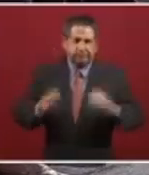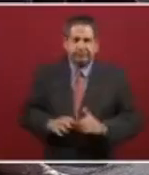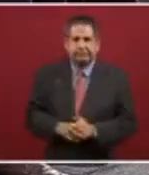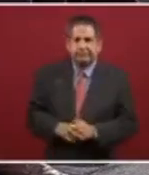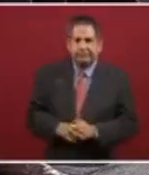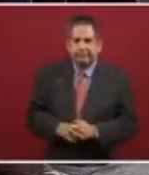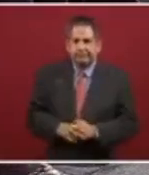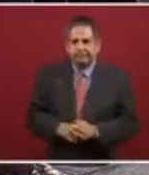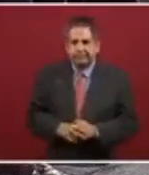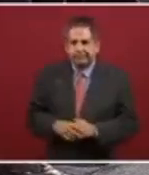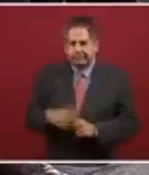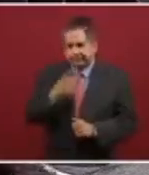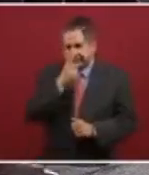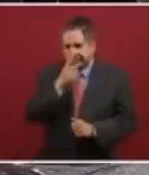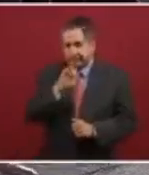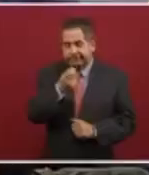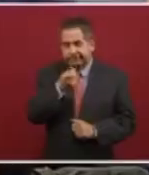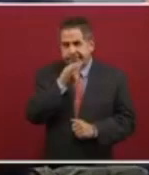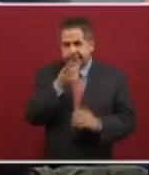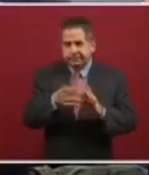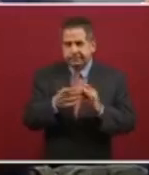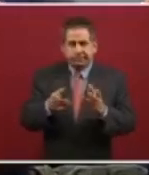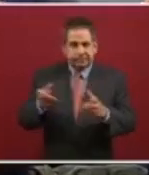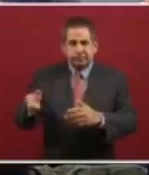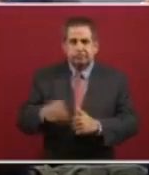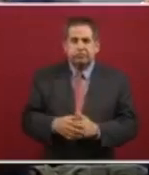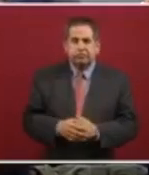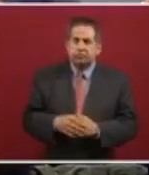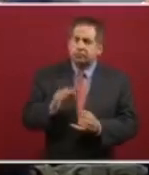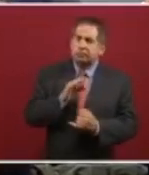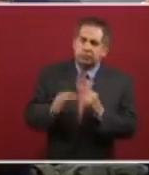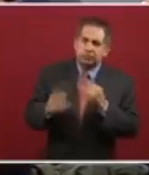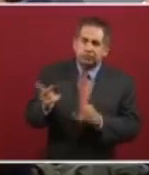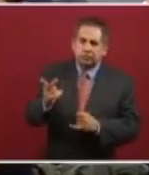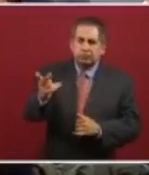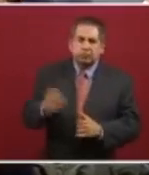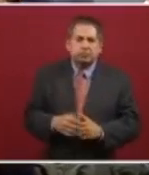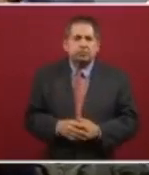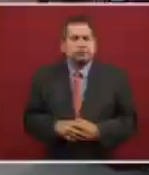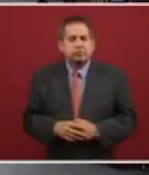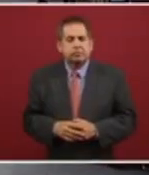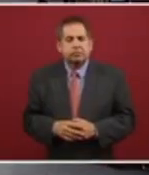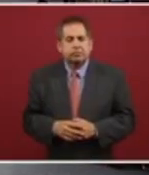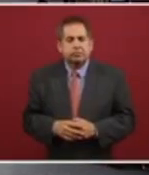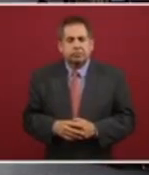Y ya nada. Y a ver, nada corazón. Más por último preguntarle.